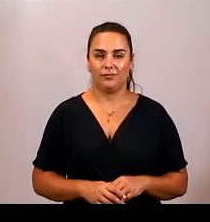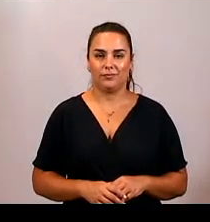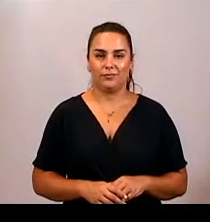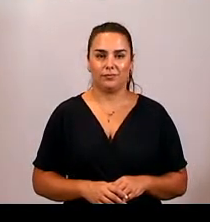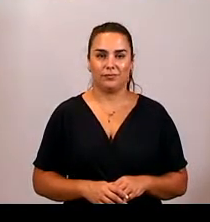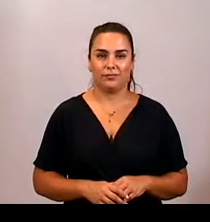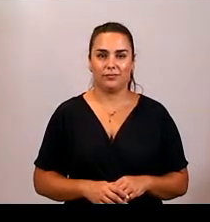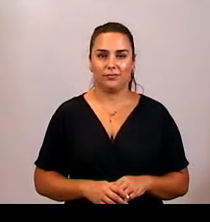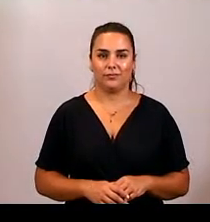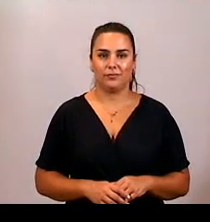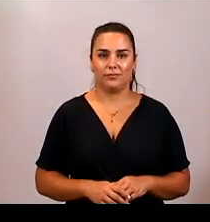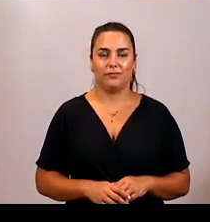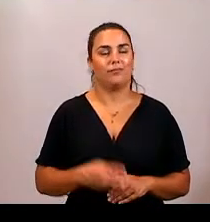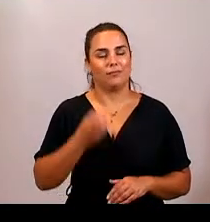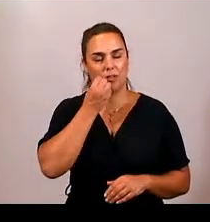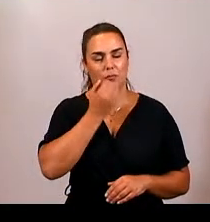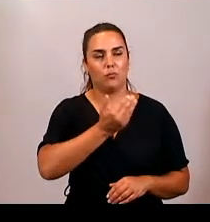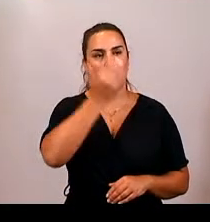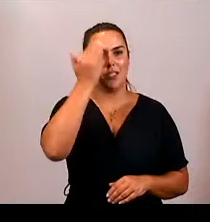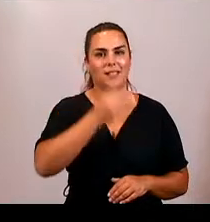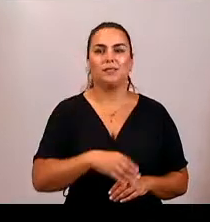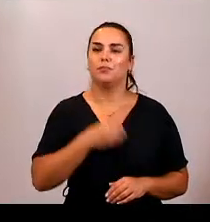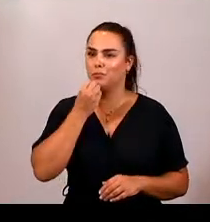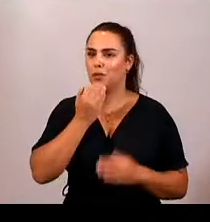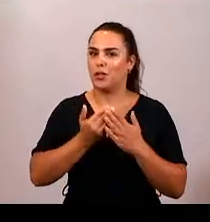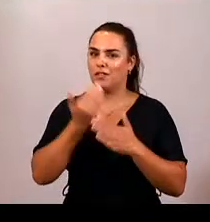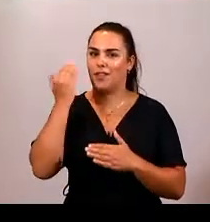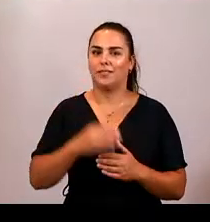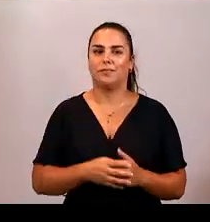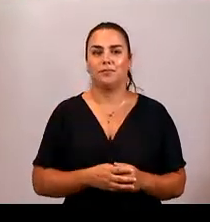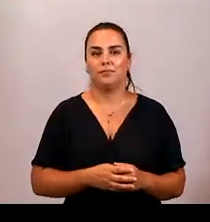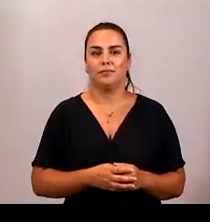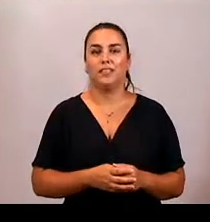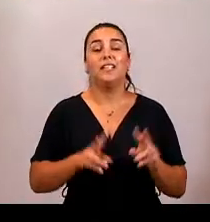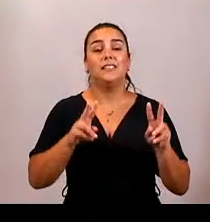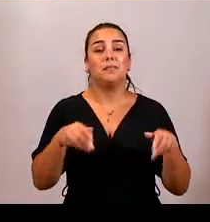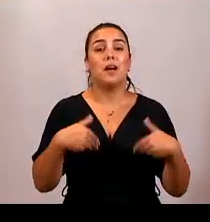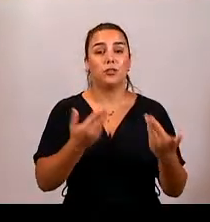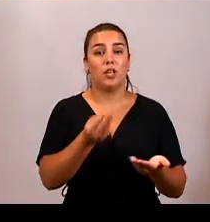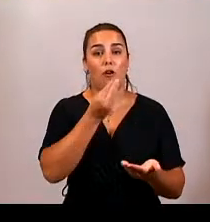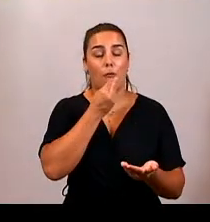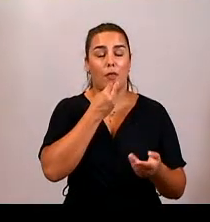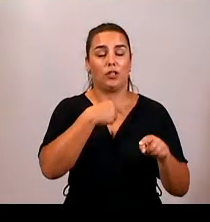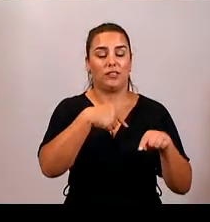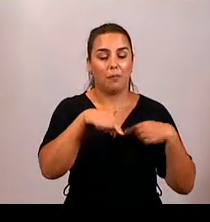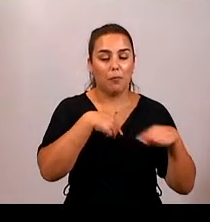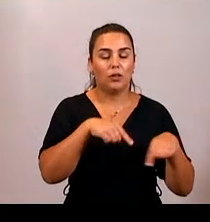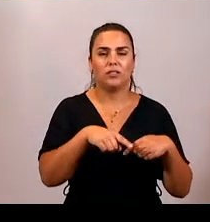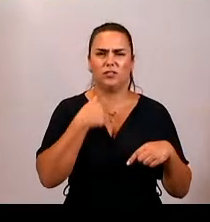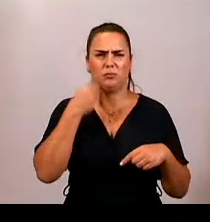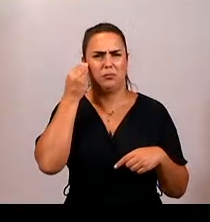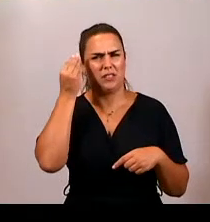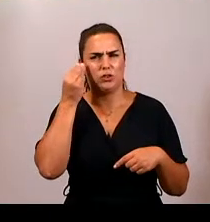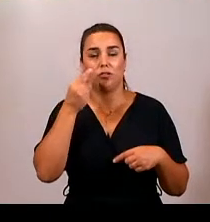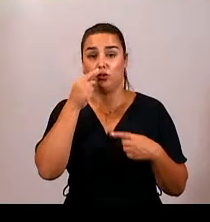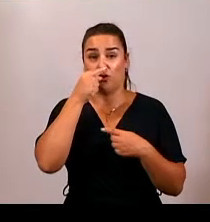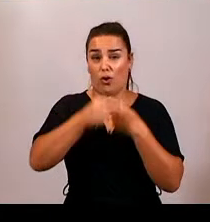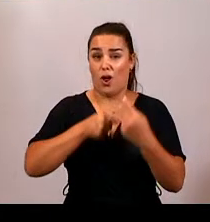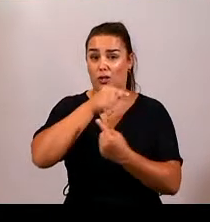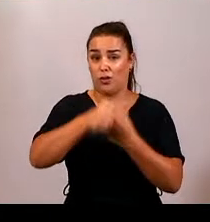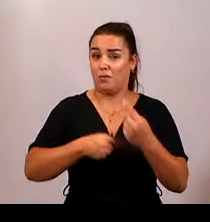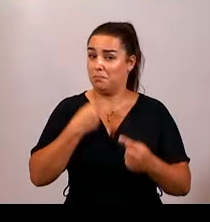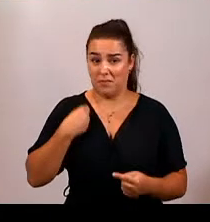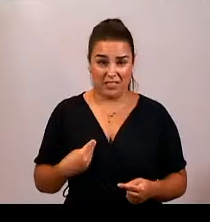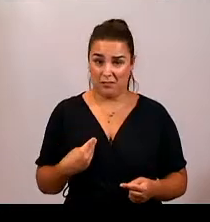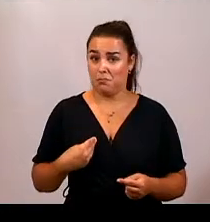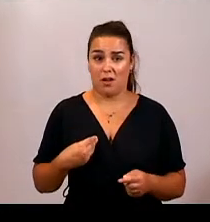Sí, hola, buenos días. Buenos días. Volviendo al tema de las ayudas de comedor y transporte, entiendo que son las mismas de todos los años, con la misma dotación